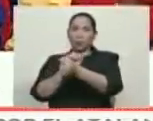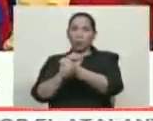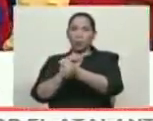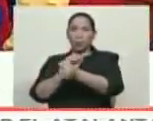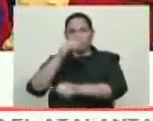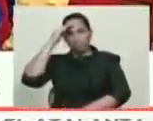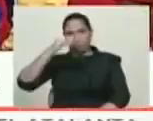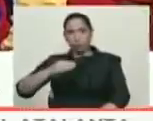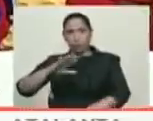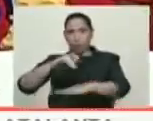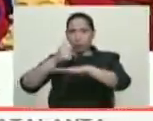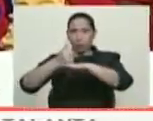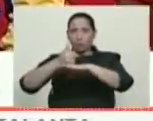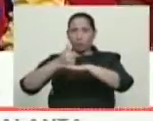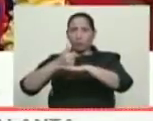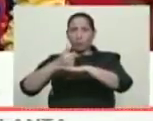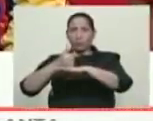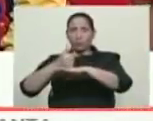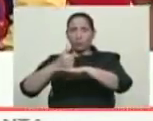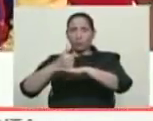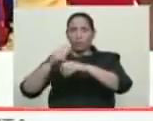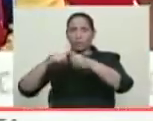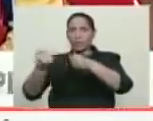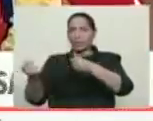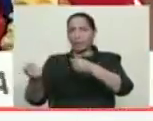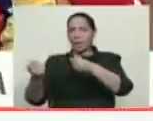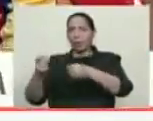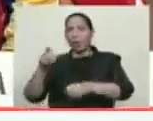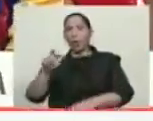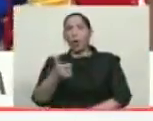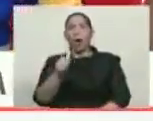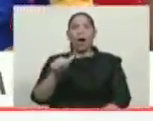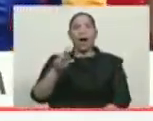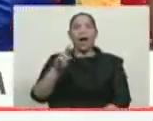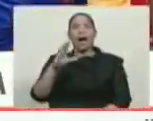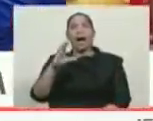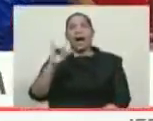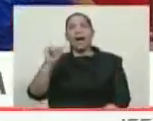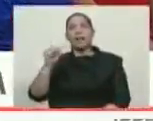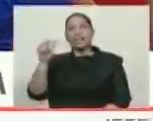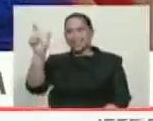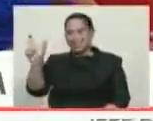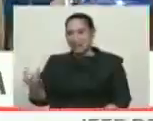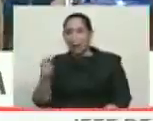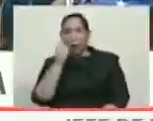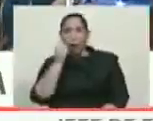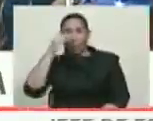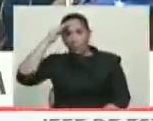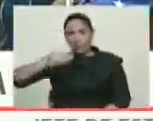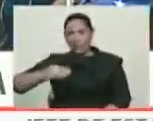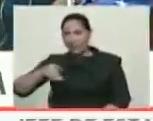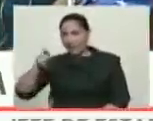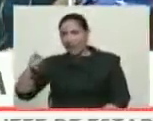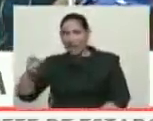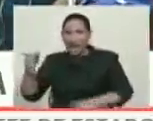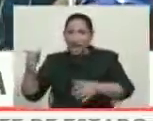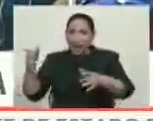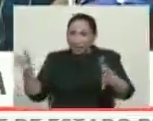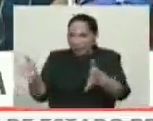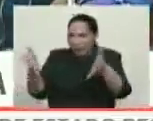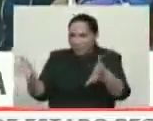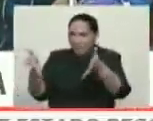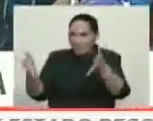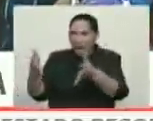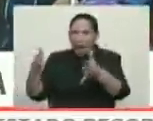coronel retirado García Palomo, articulador del magnicidio frustrado contra nuestro